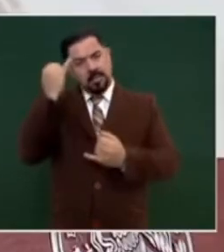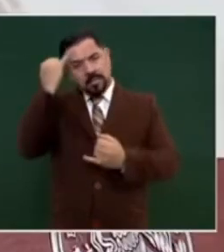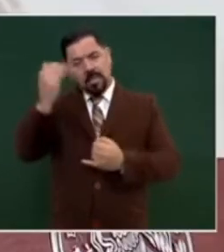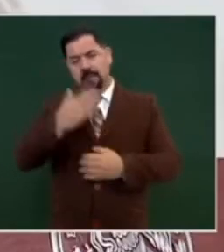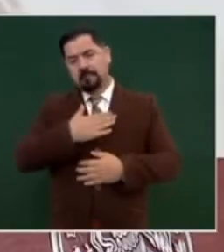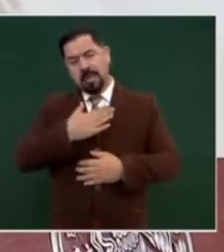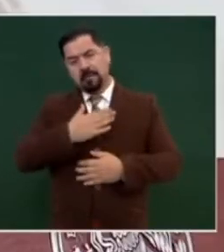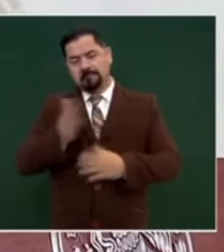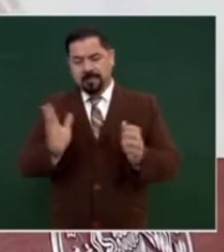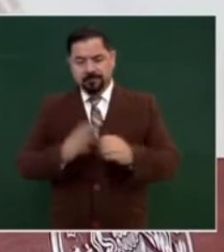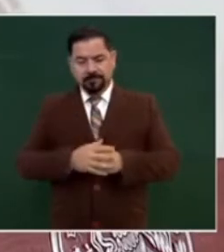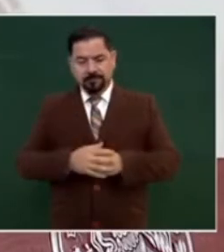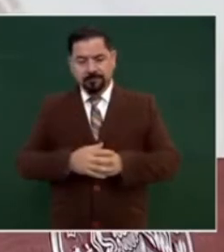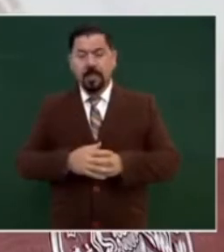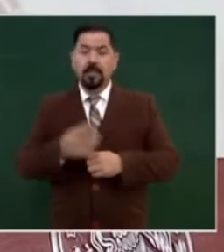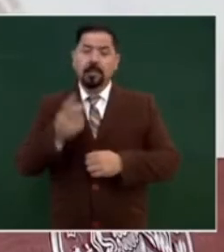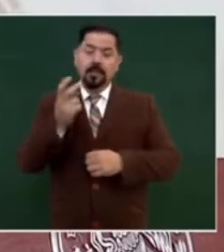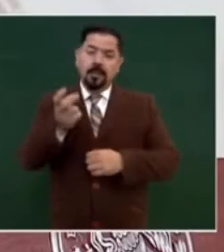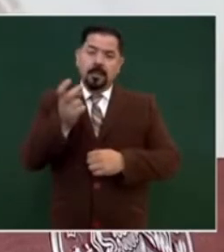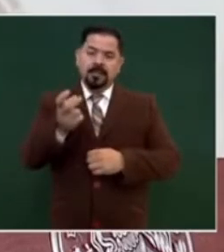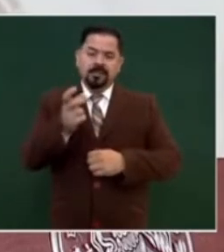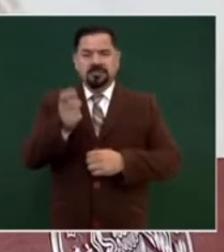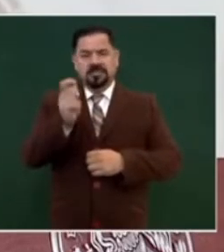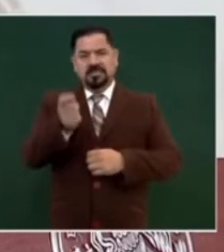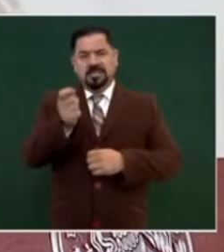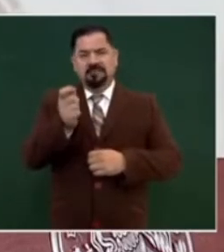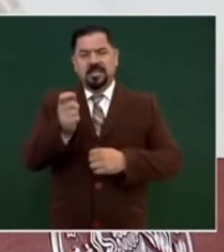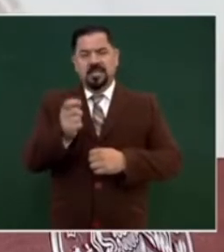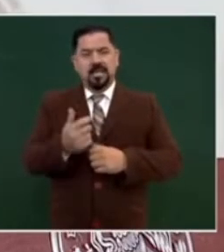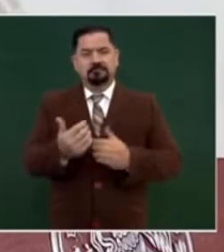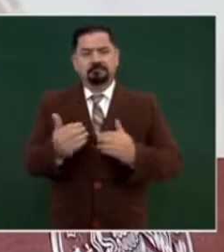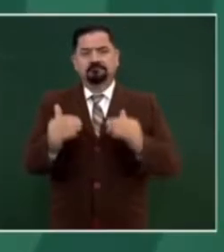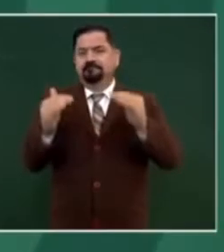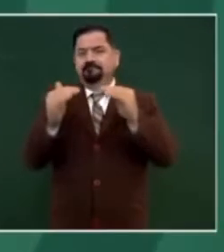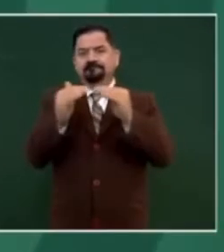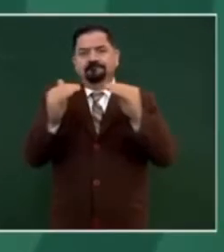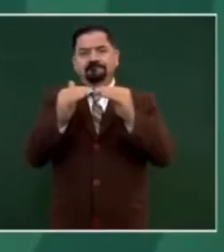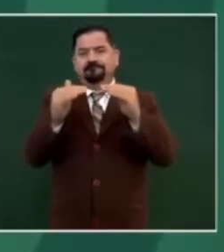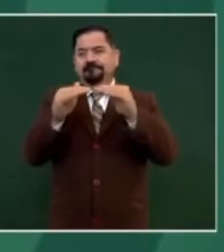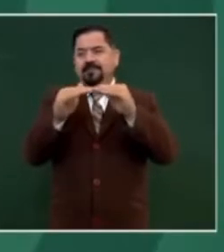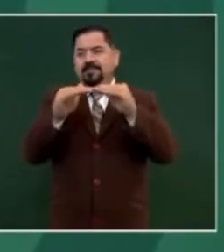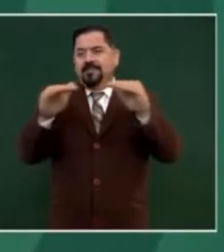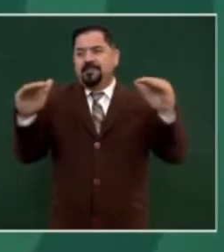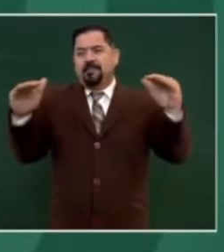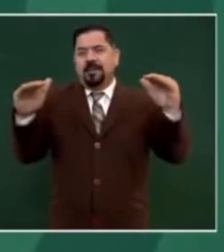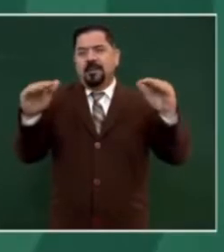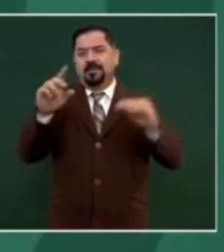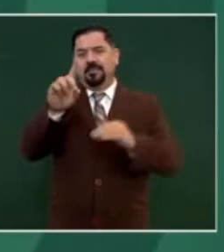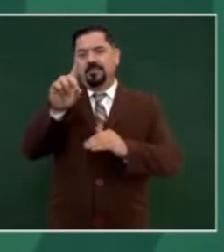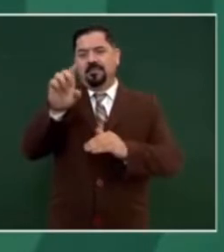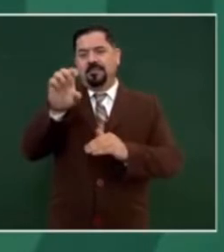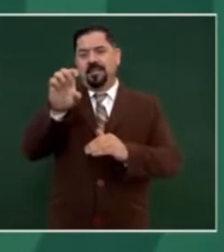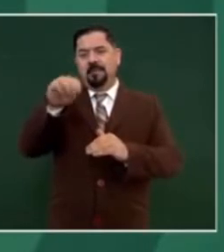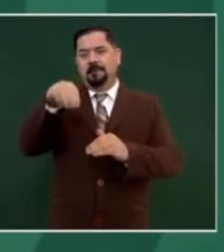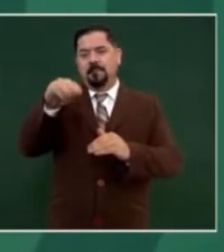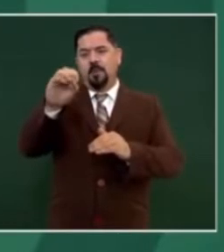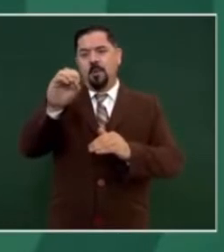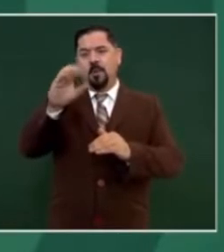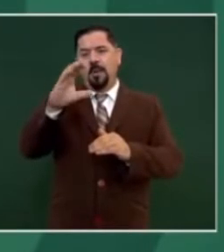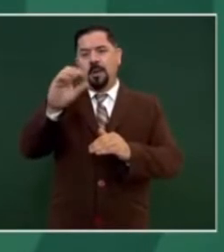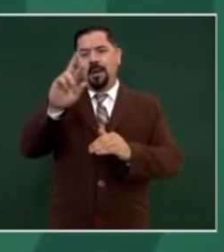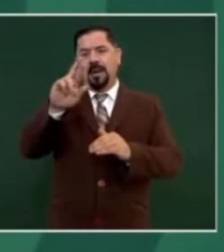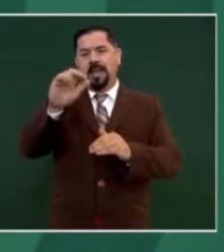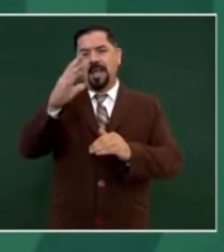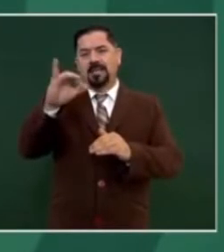así es la democracia sería muy aburrido aún con el frío misterio aquí